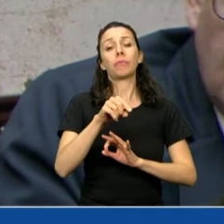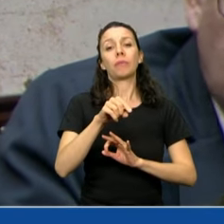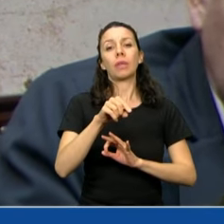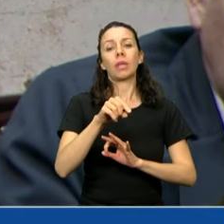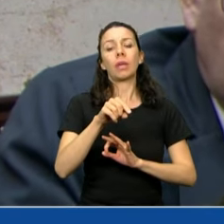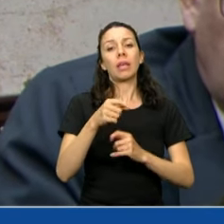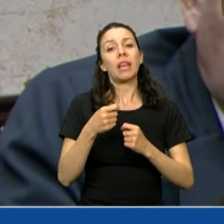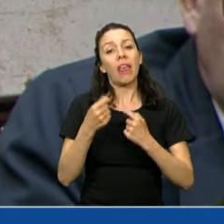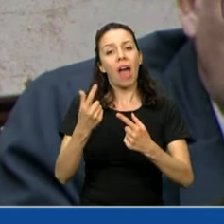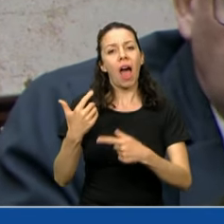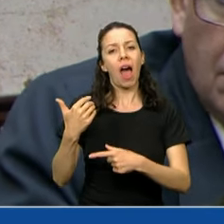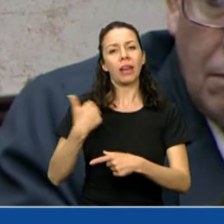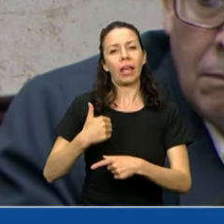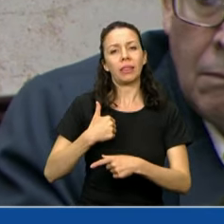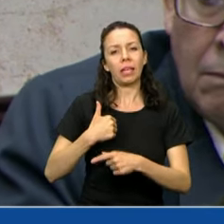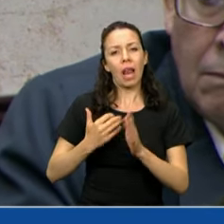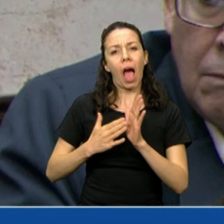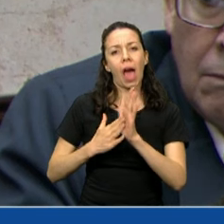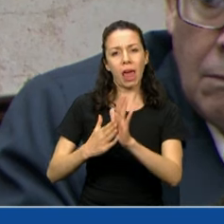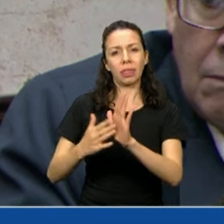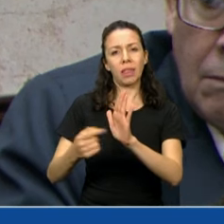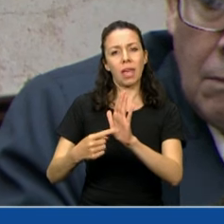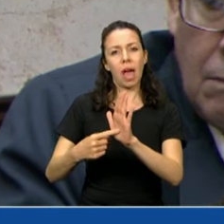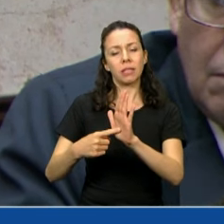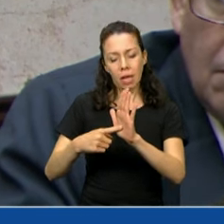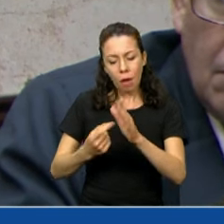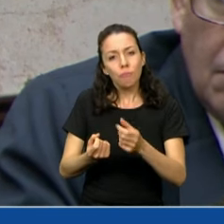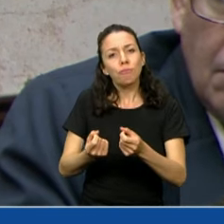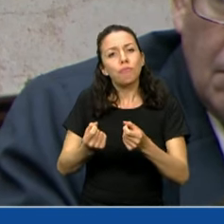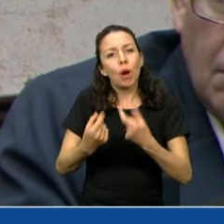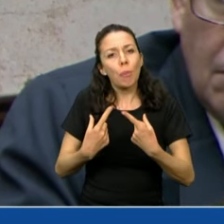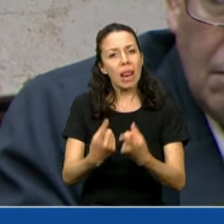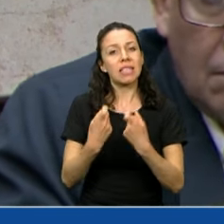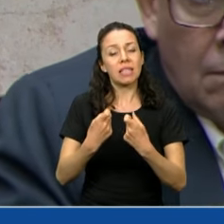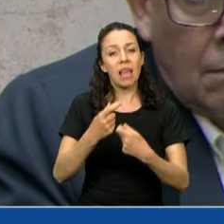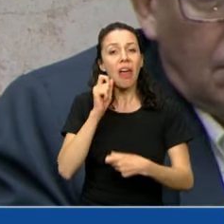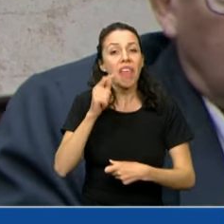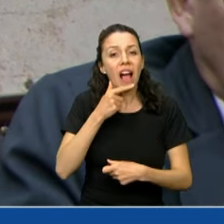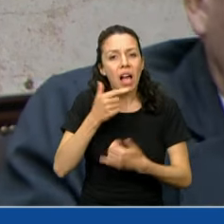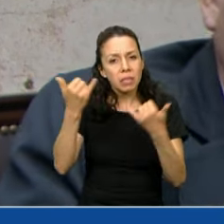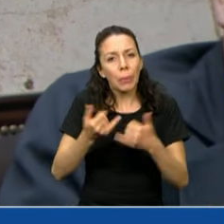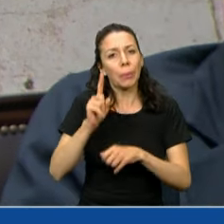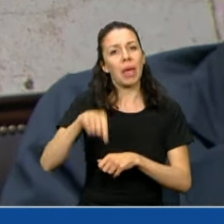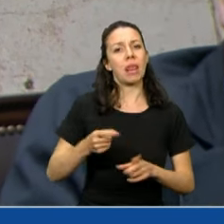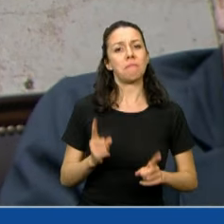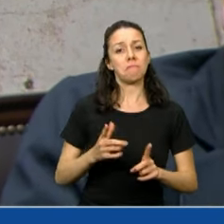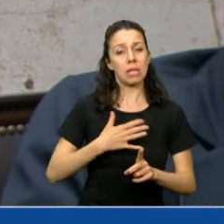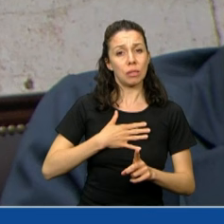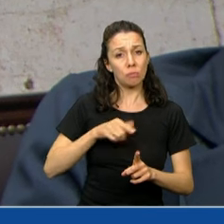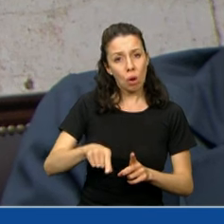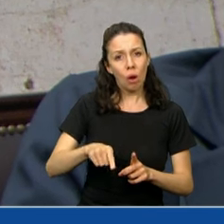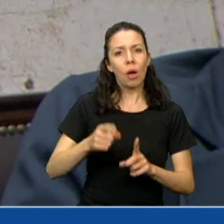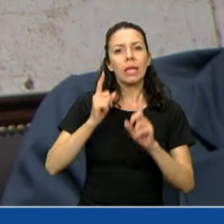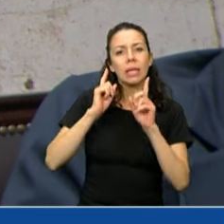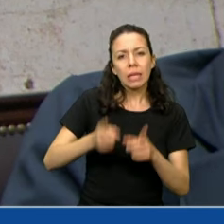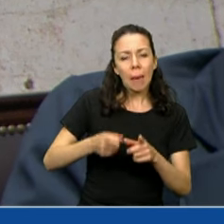a Argentina no solo el autoabastecimiento de gas sino también tener con qué atravesar la transición